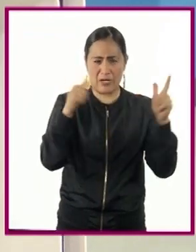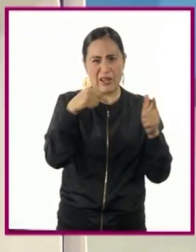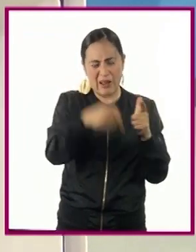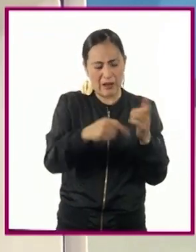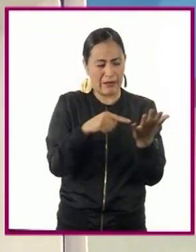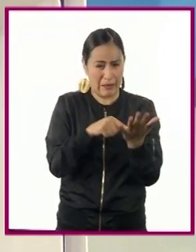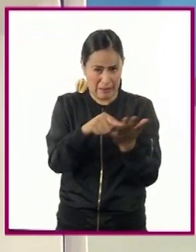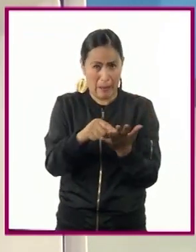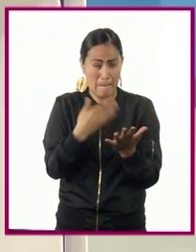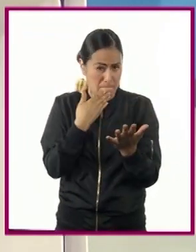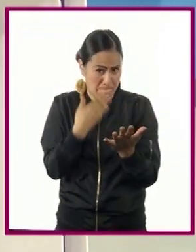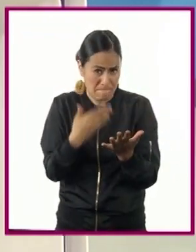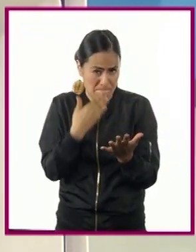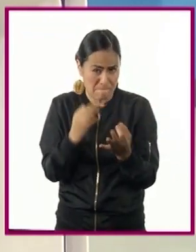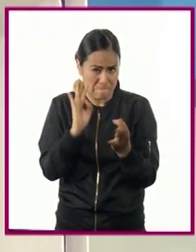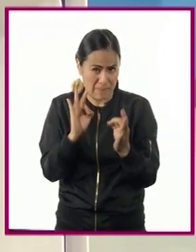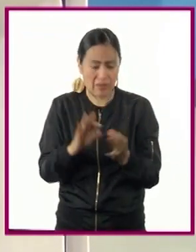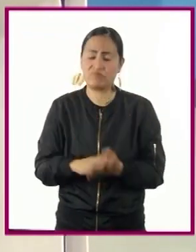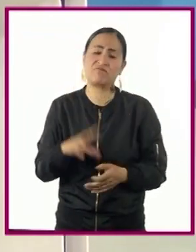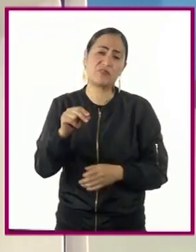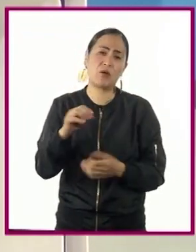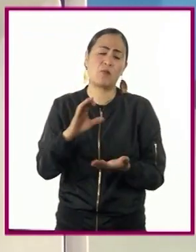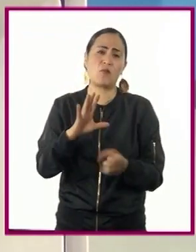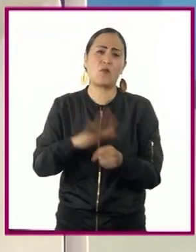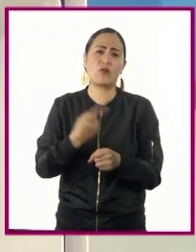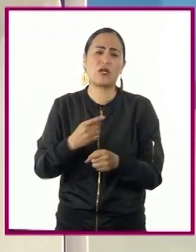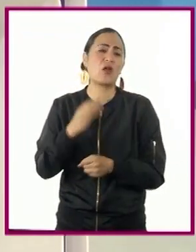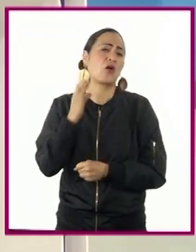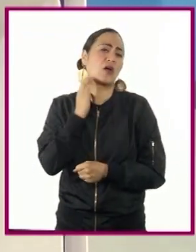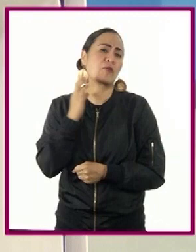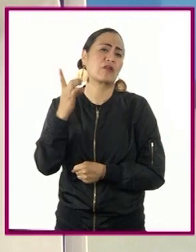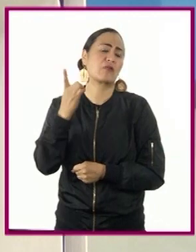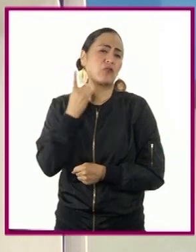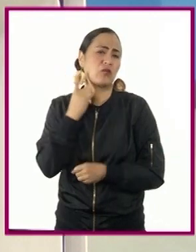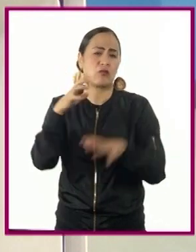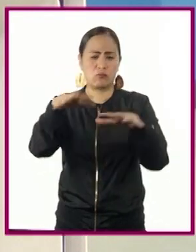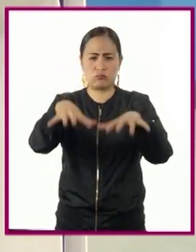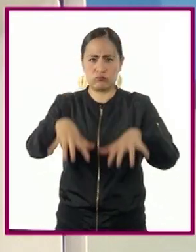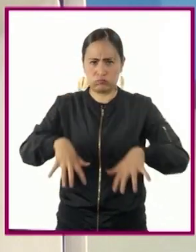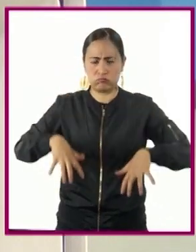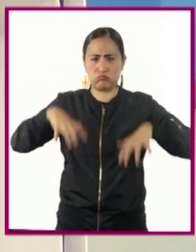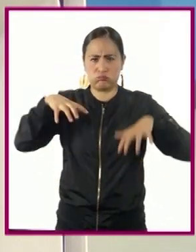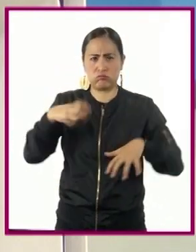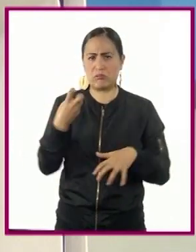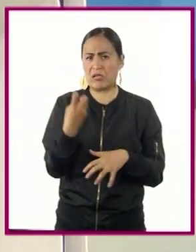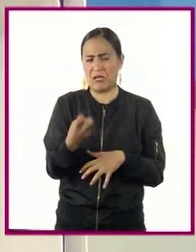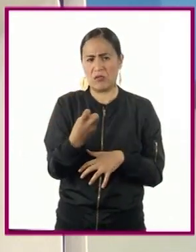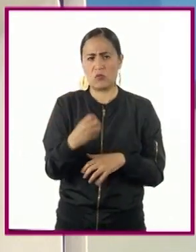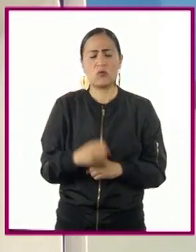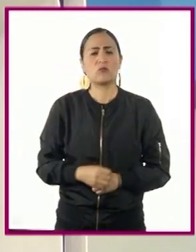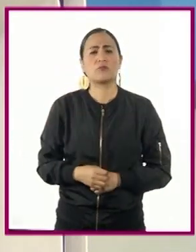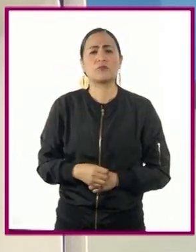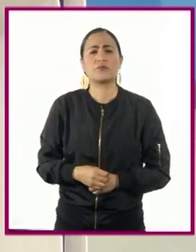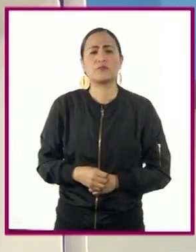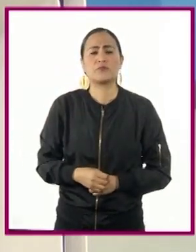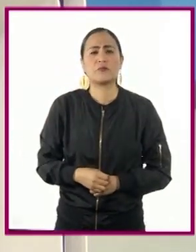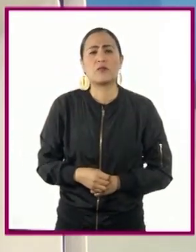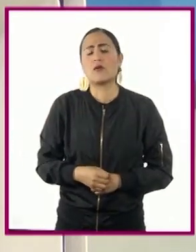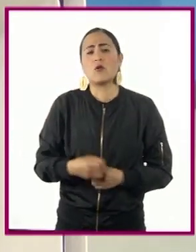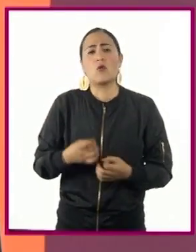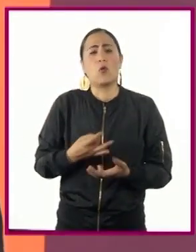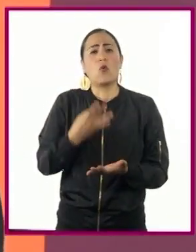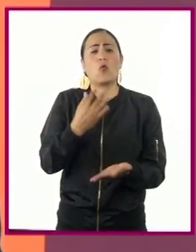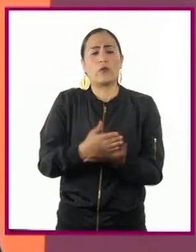código, pues el Congreso de la Unión, compuesto únicamente de la Cámara de Diputados, restringía la capacidad de acción del Poder